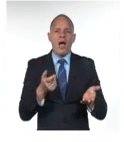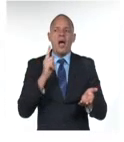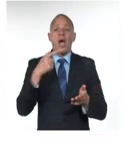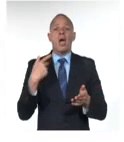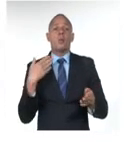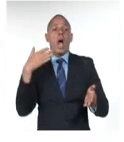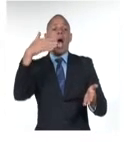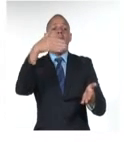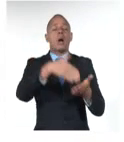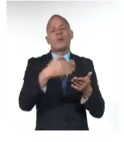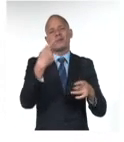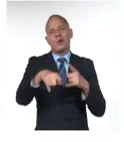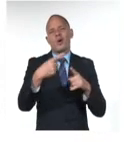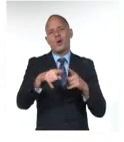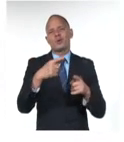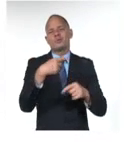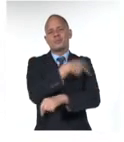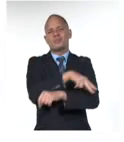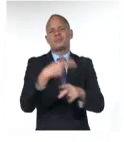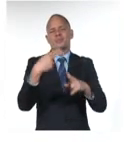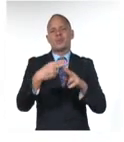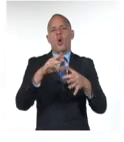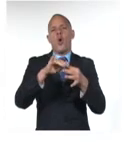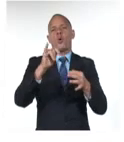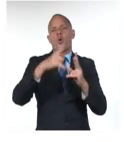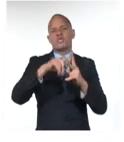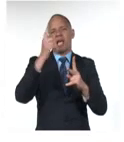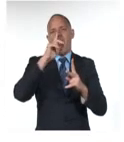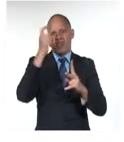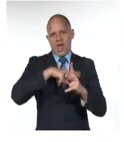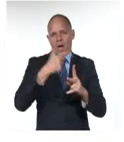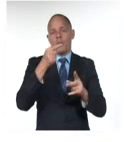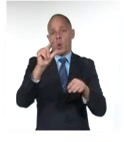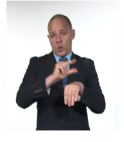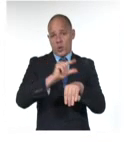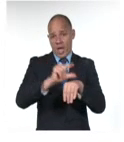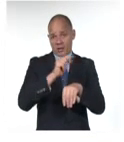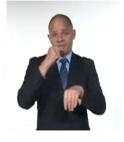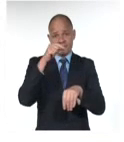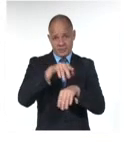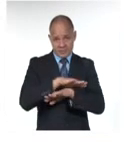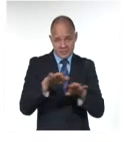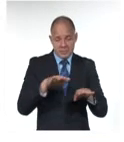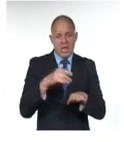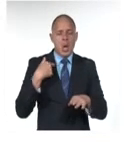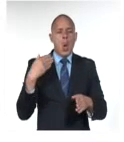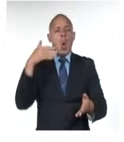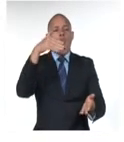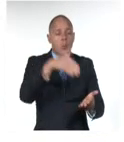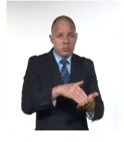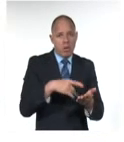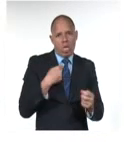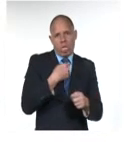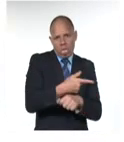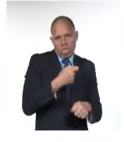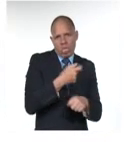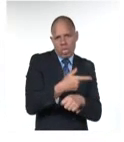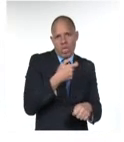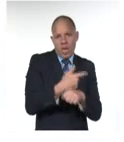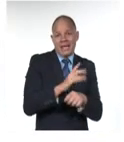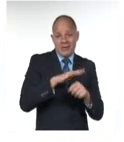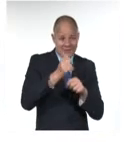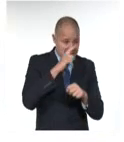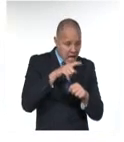Guyana para realizar tales trámites sin garantías de otorgamiento y con el consecuente gasto y carga que ello significa para